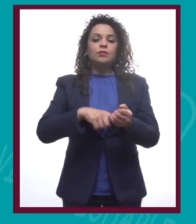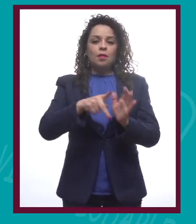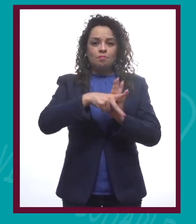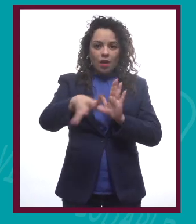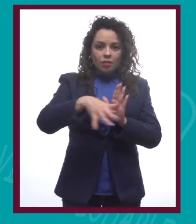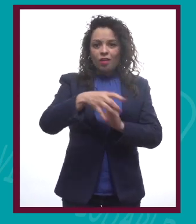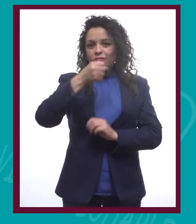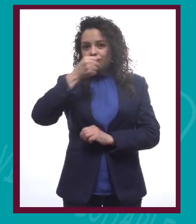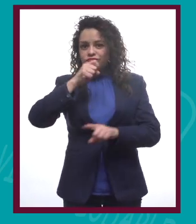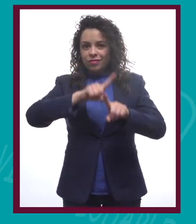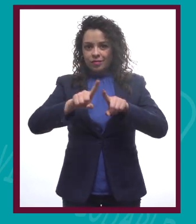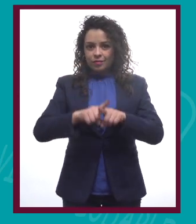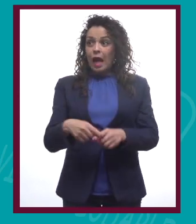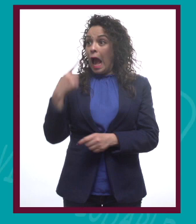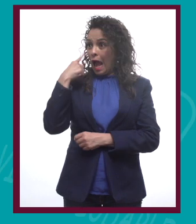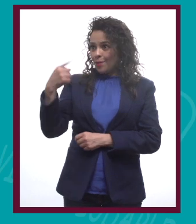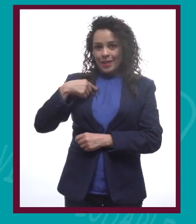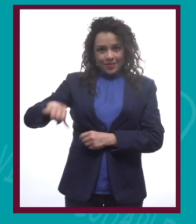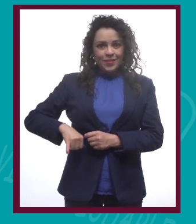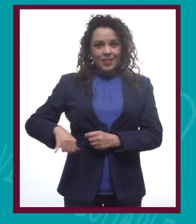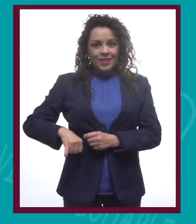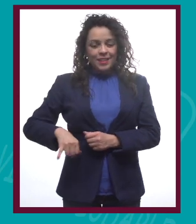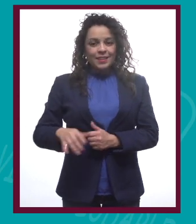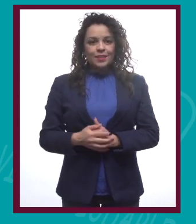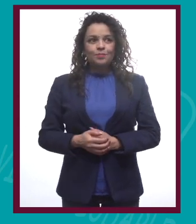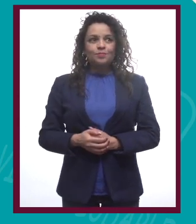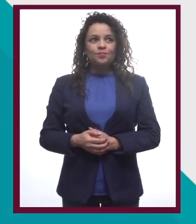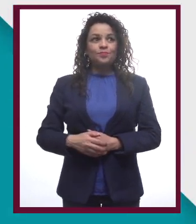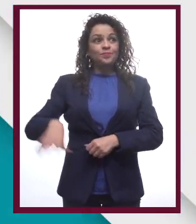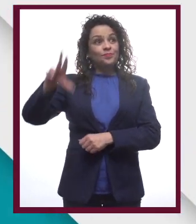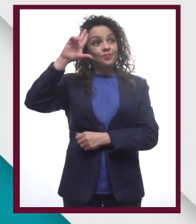comunicación. A ver, eso me interesa.